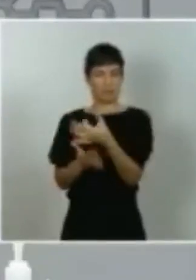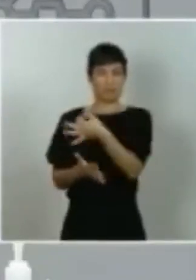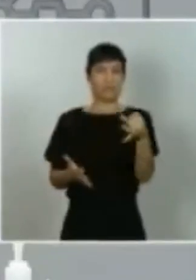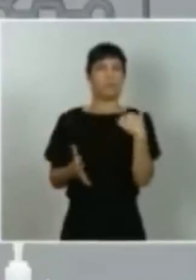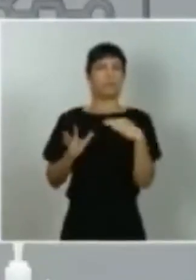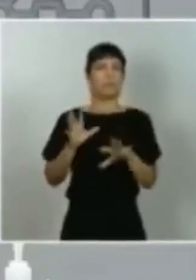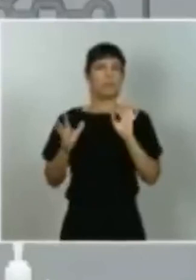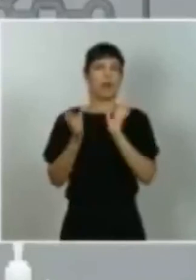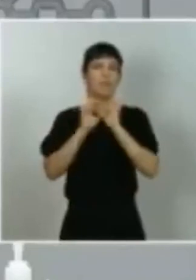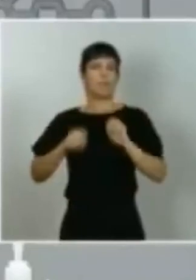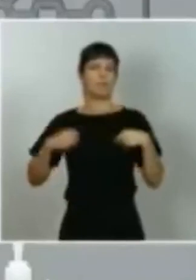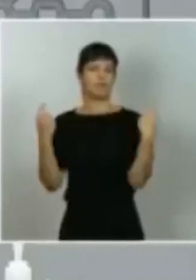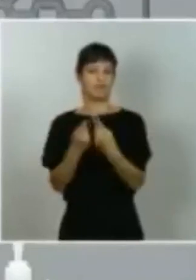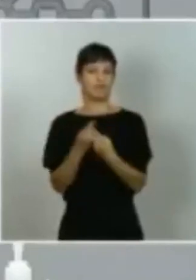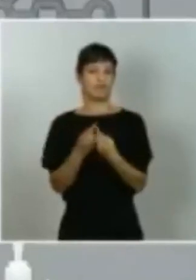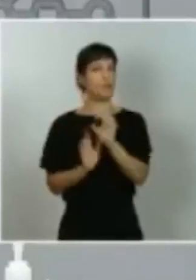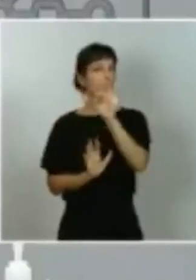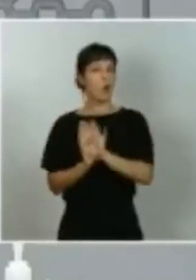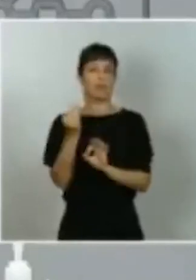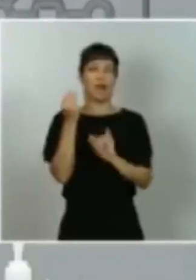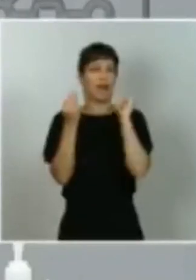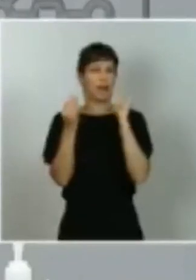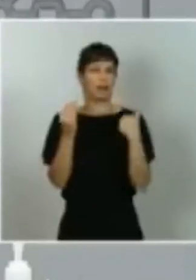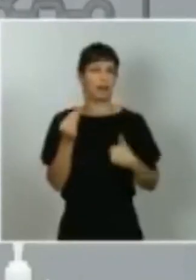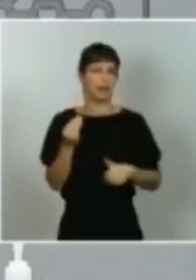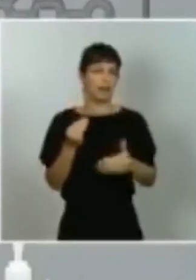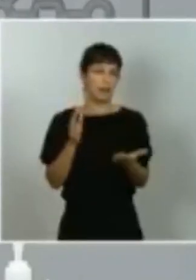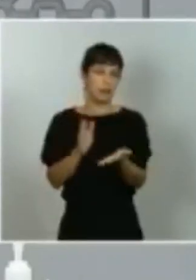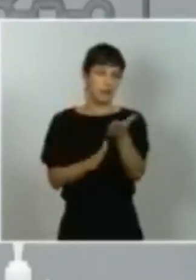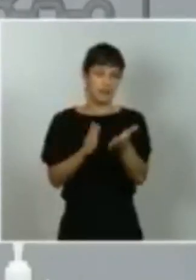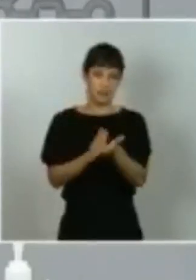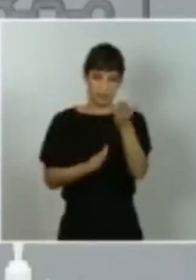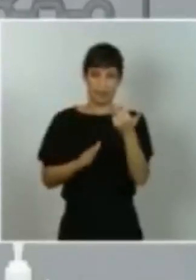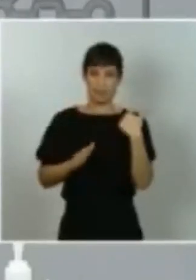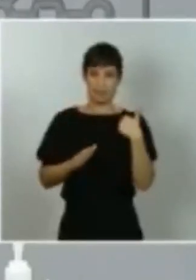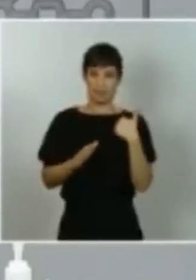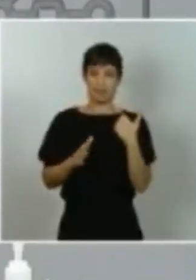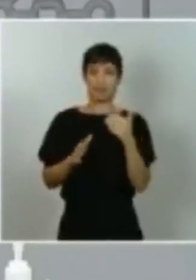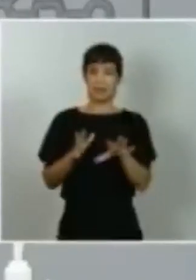una orden que se va a publicar próximamente en el Boletín Oficial del Estado, fruto de una decisión colegiada y que tiene que hacerse efectiva.